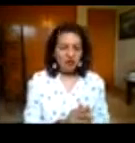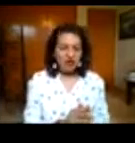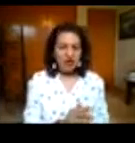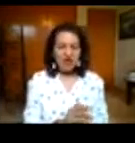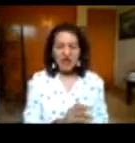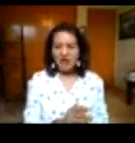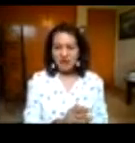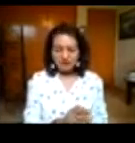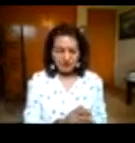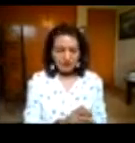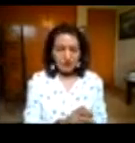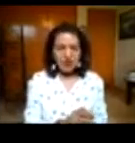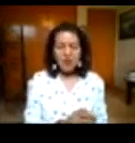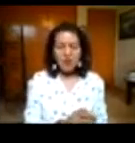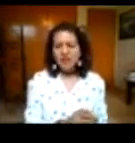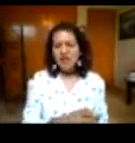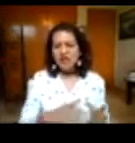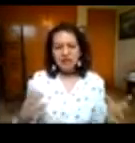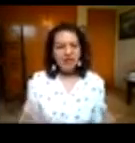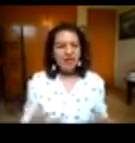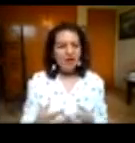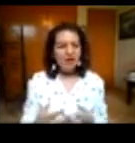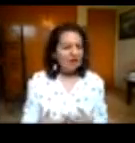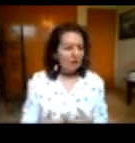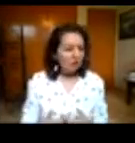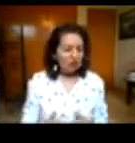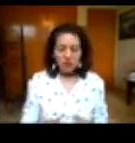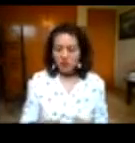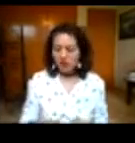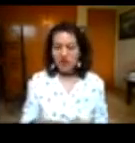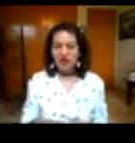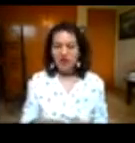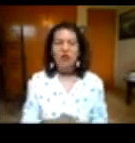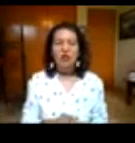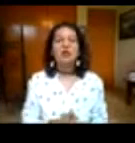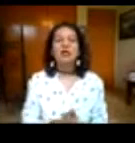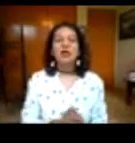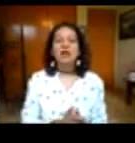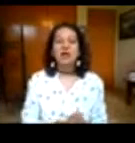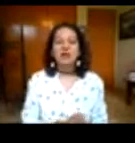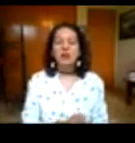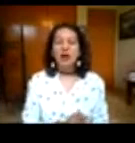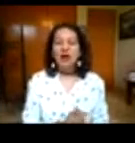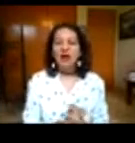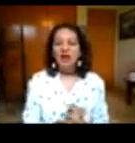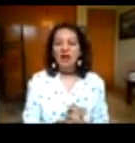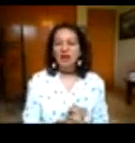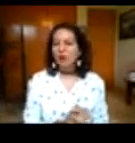gustaría quisiera abreviar un poco mi presentación,